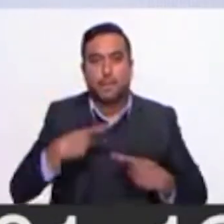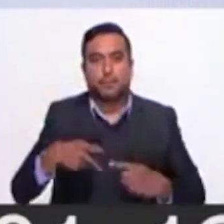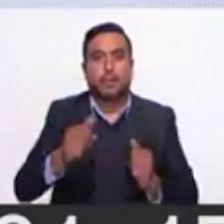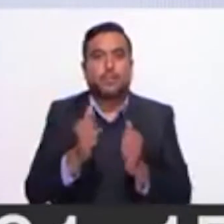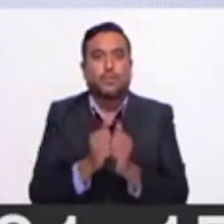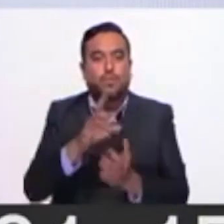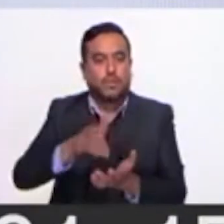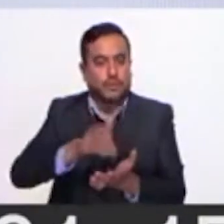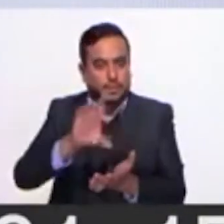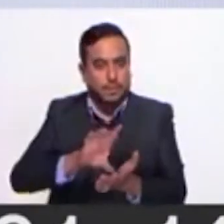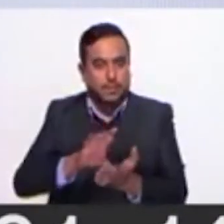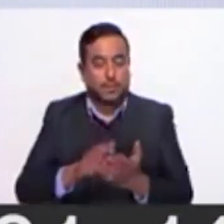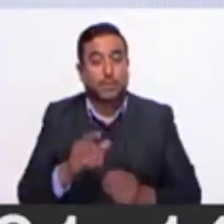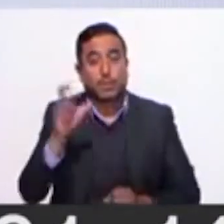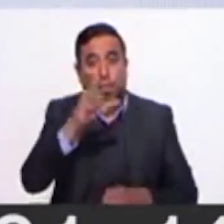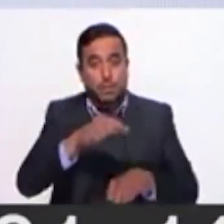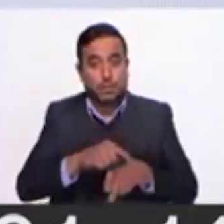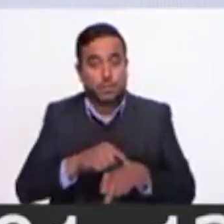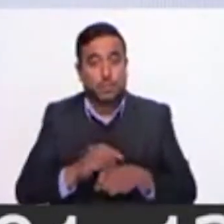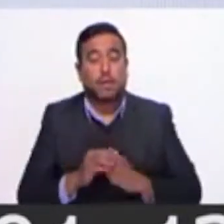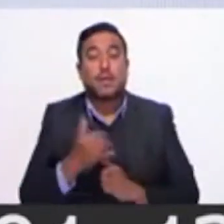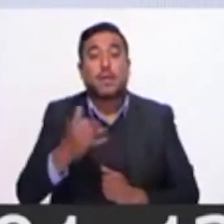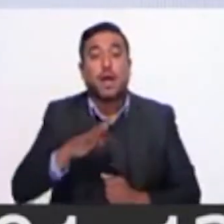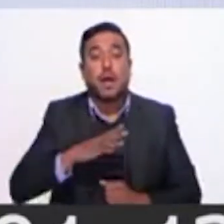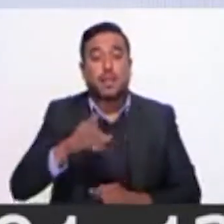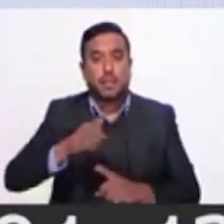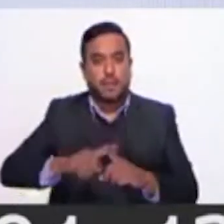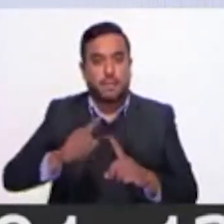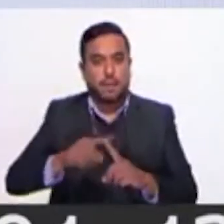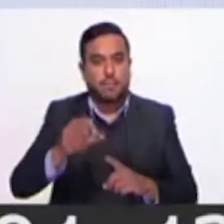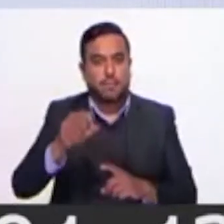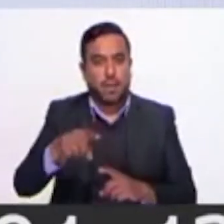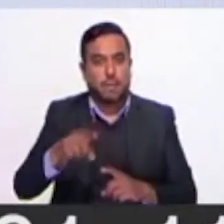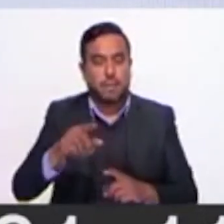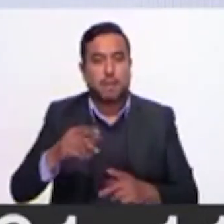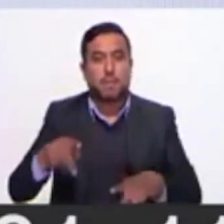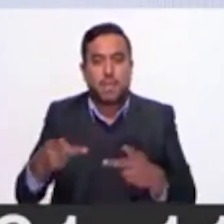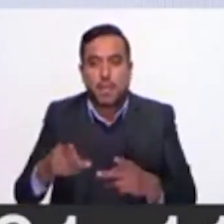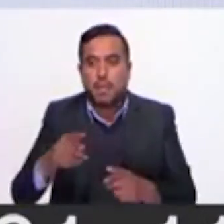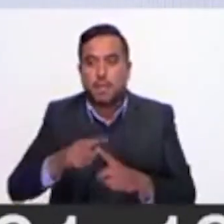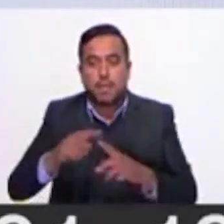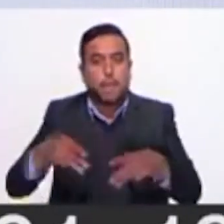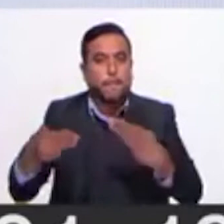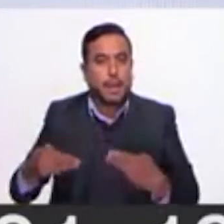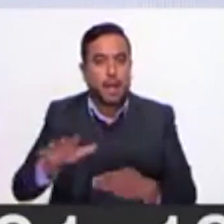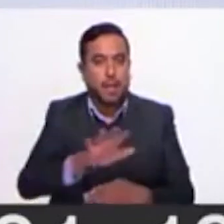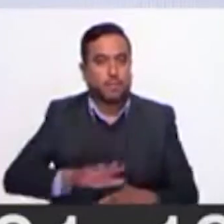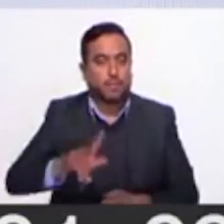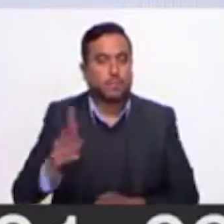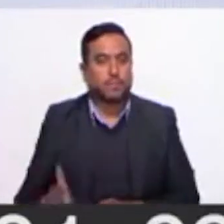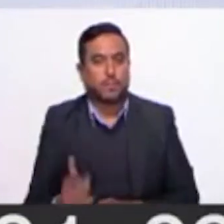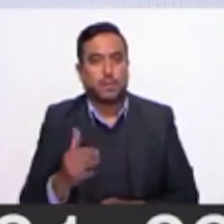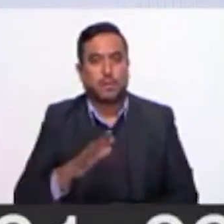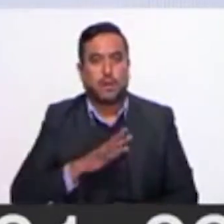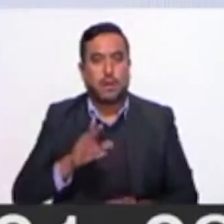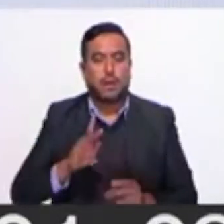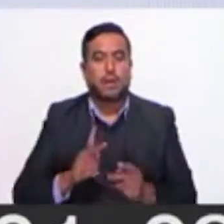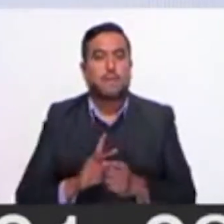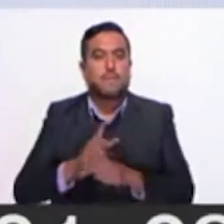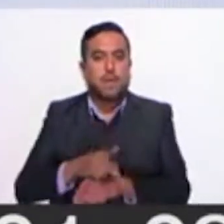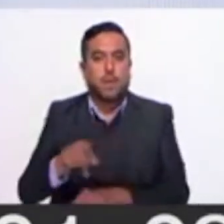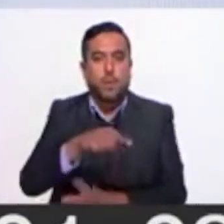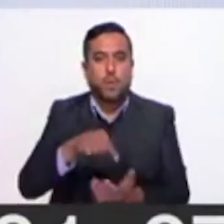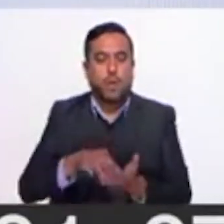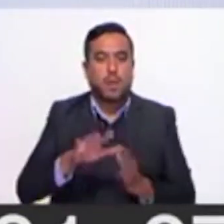diferentes, proveedores y corredores comerciales para tianguis, ambulantes y mercados públicos, y en la zona piel,